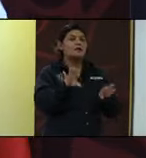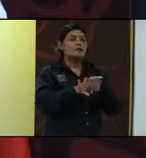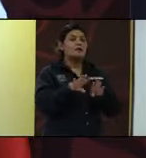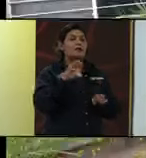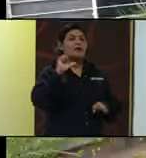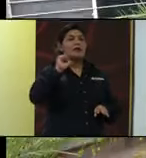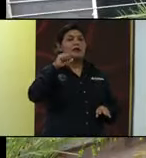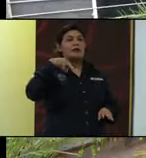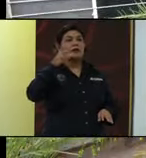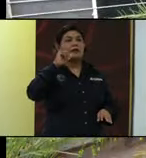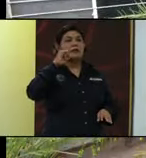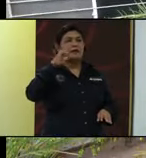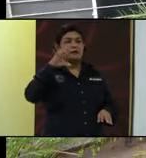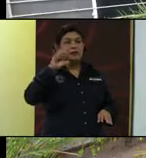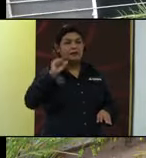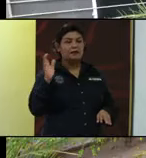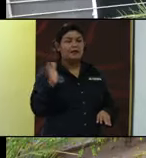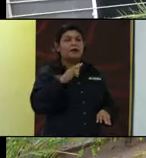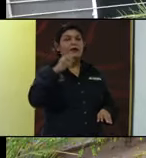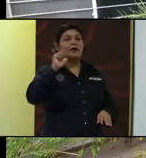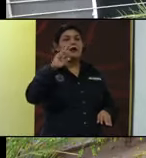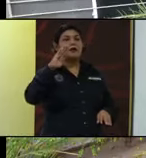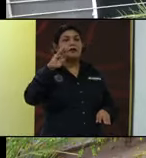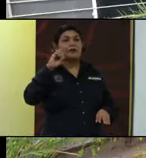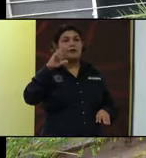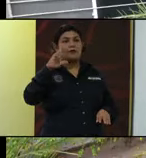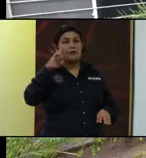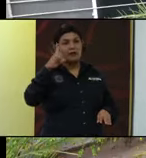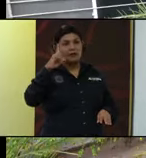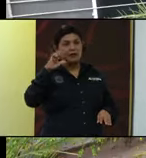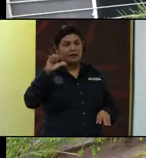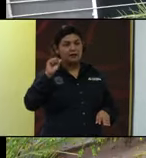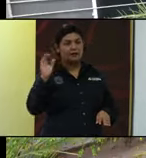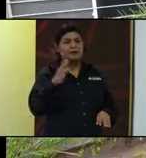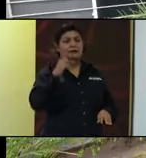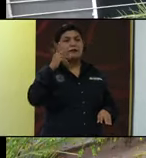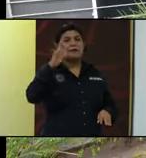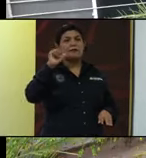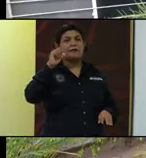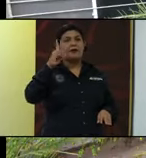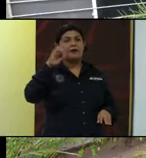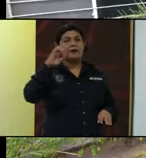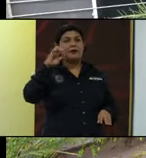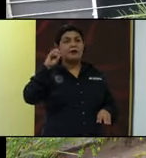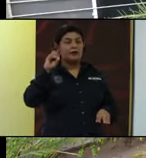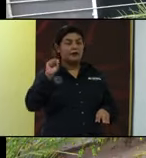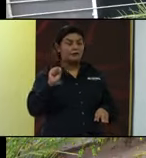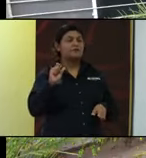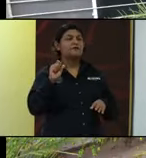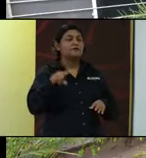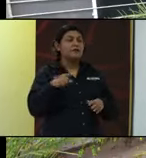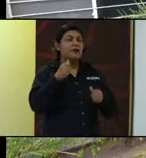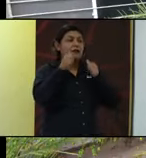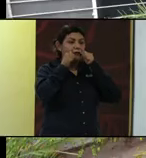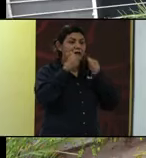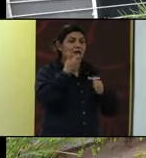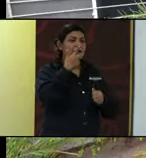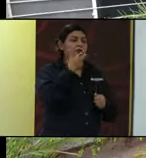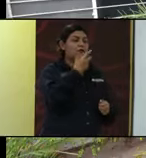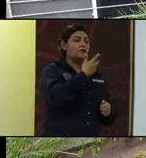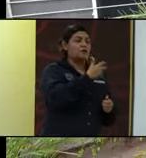Cerdán, Arboledas, Martina Martínez, Prados, Medrano, que atienden de 8 a 4, y también contamos con la casa